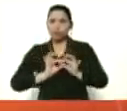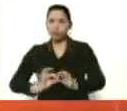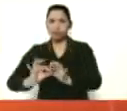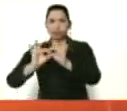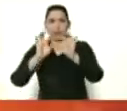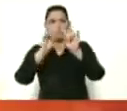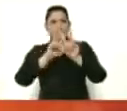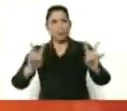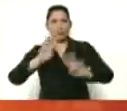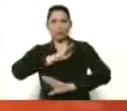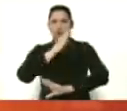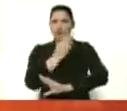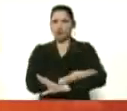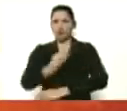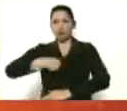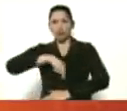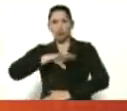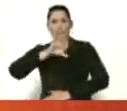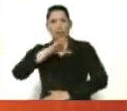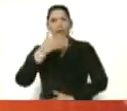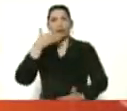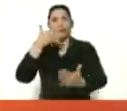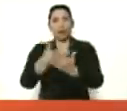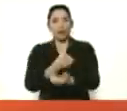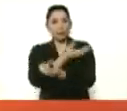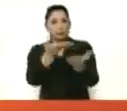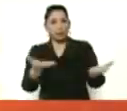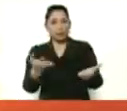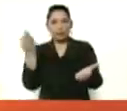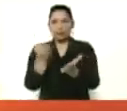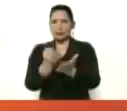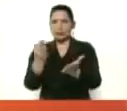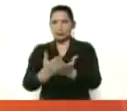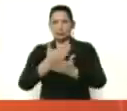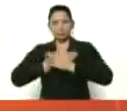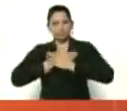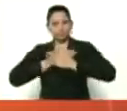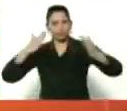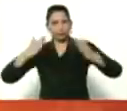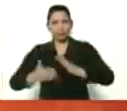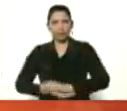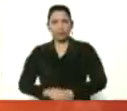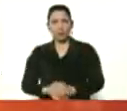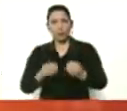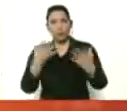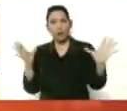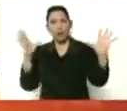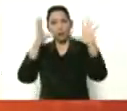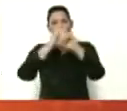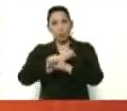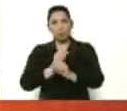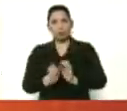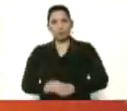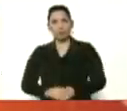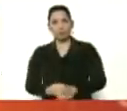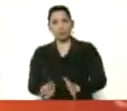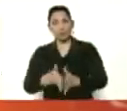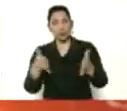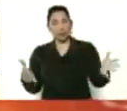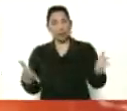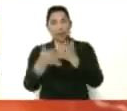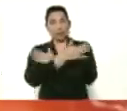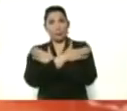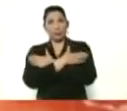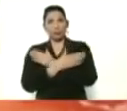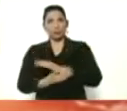y la fortaleza de nuestra patria. Muchas gracias, pues. Siempre a la orden de ustedes. Cuídense, buenas noches, presidente. Gracias. Un gran abrazo. Gracias, presidente.